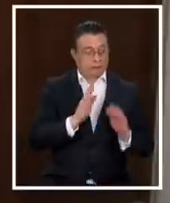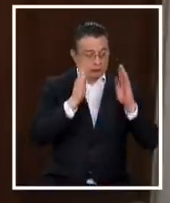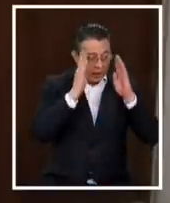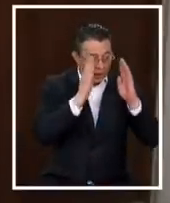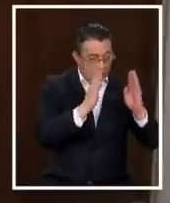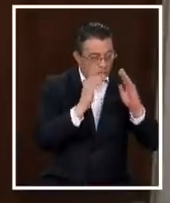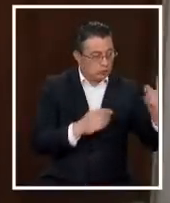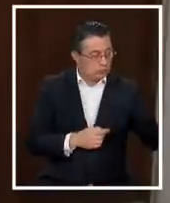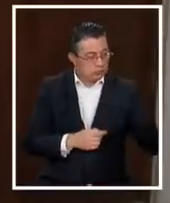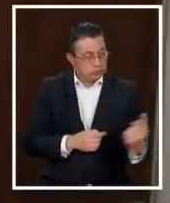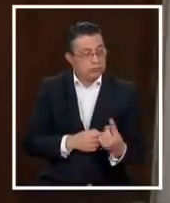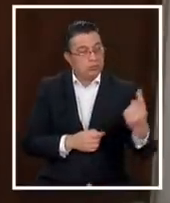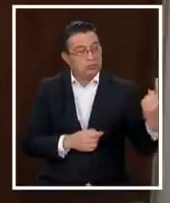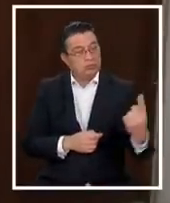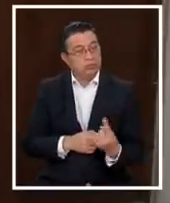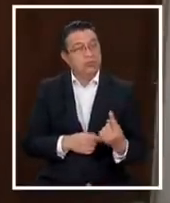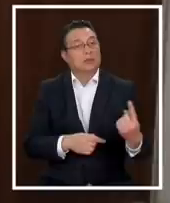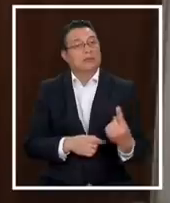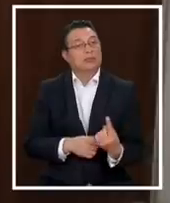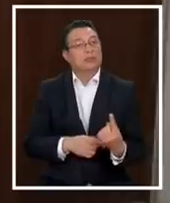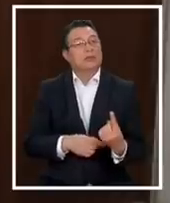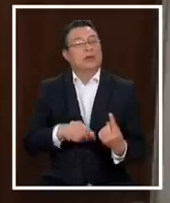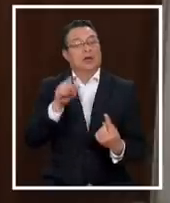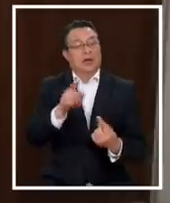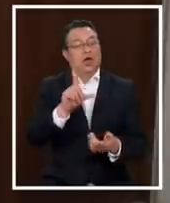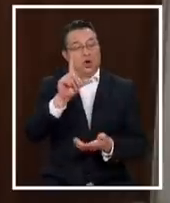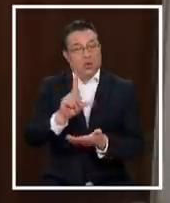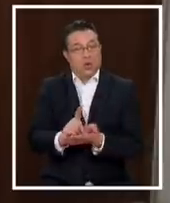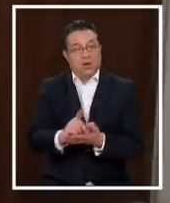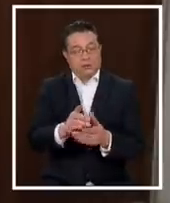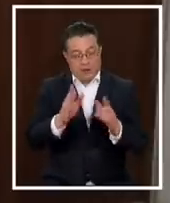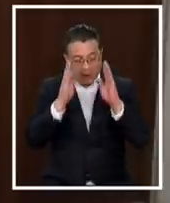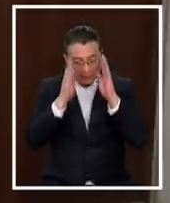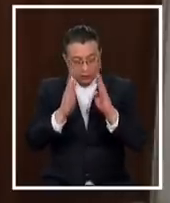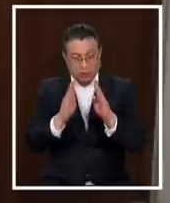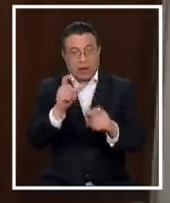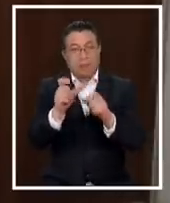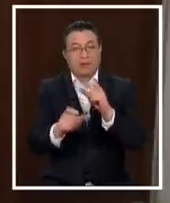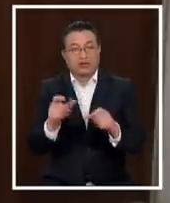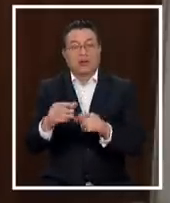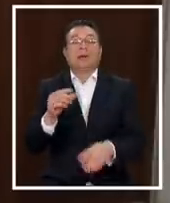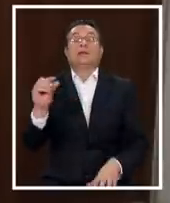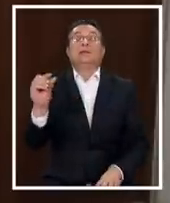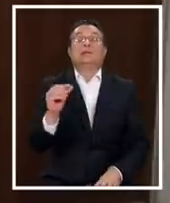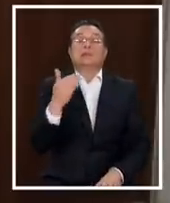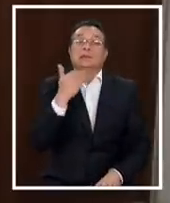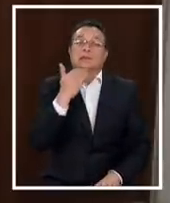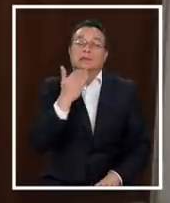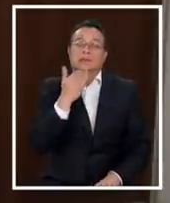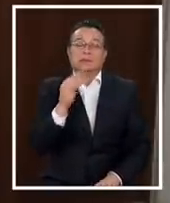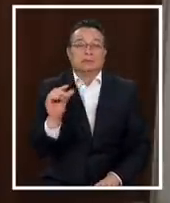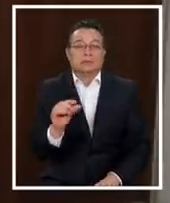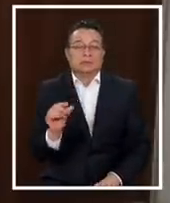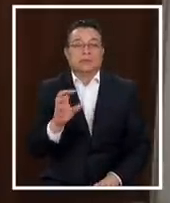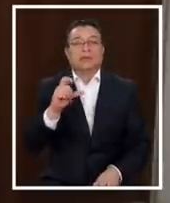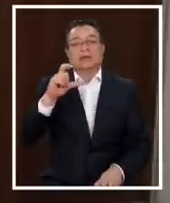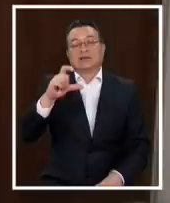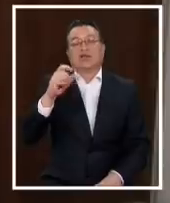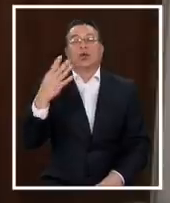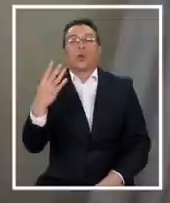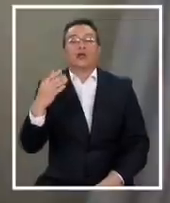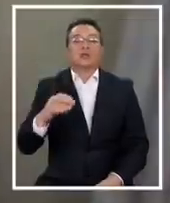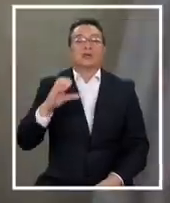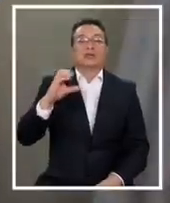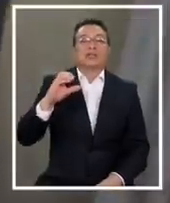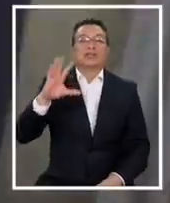atendiendo en el lugar donde se atienden los pacientes de baja complejidad, que nosotros llamamos C4 y